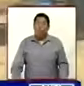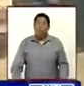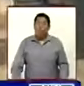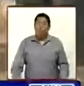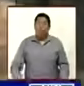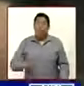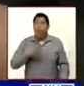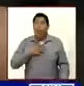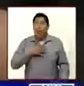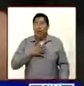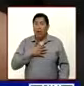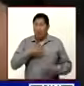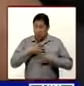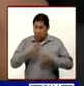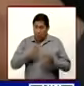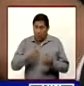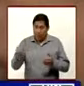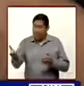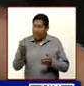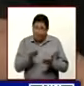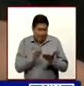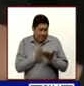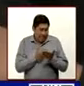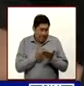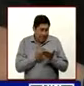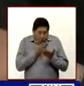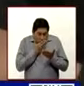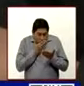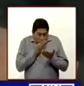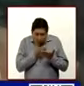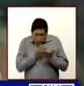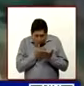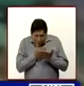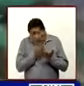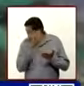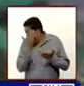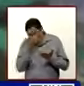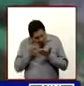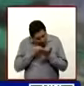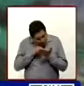A mí me gustan novelas. ¿Qué novelita le gusta? Por ejemplo, de